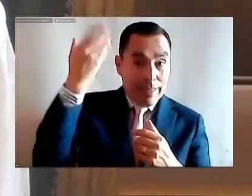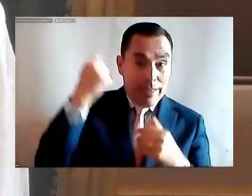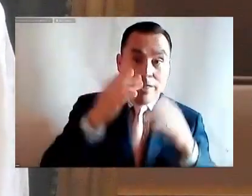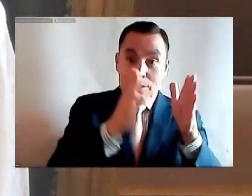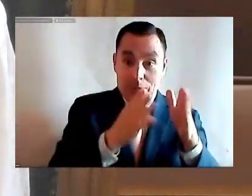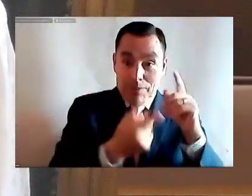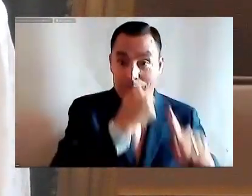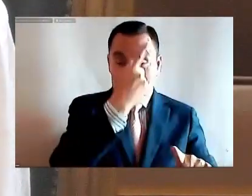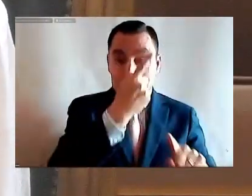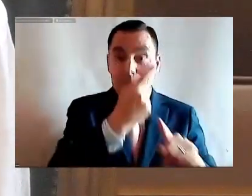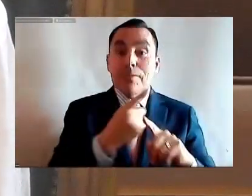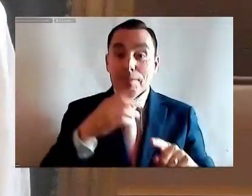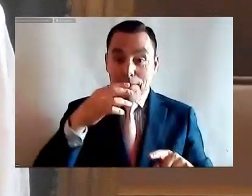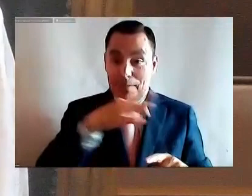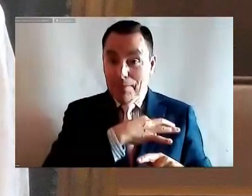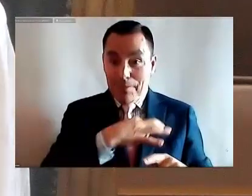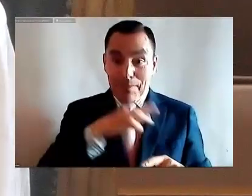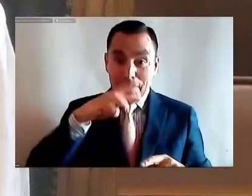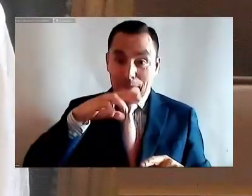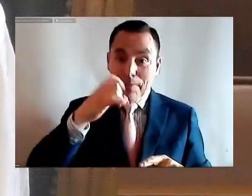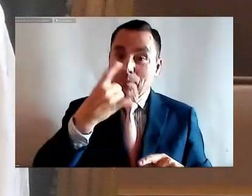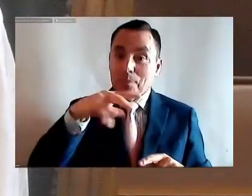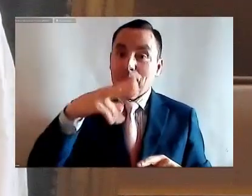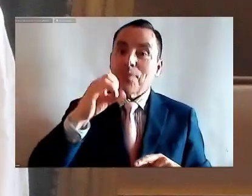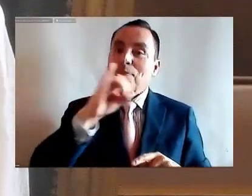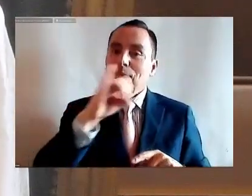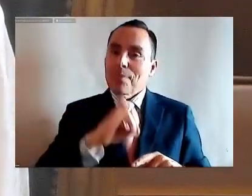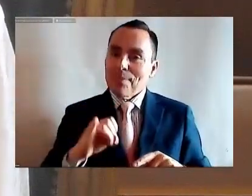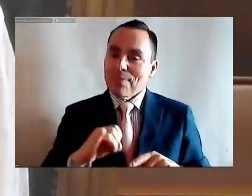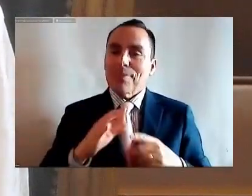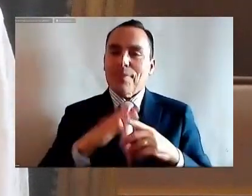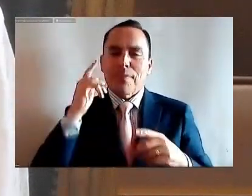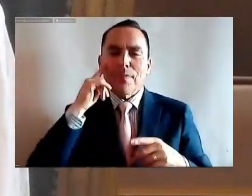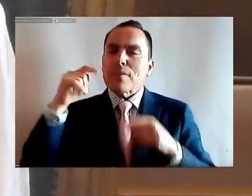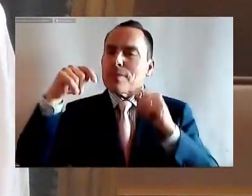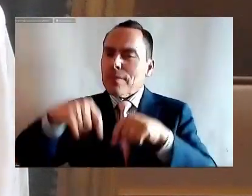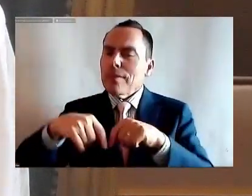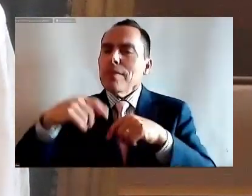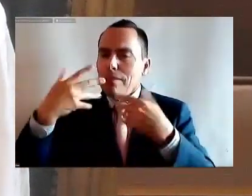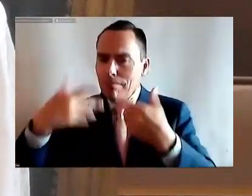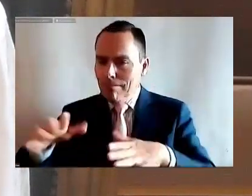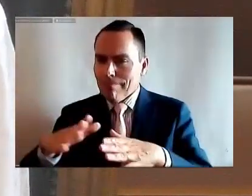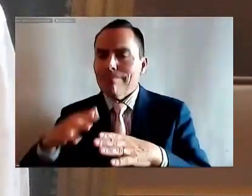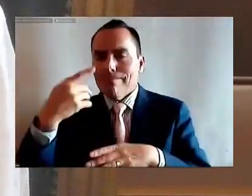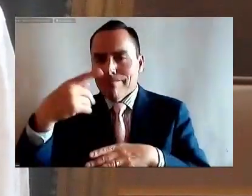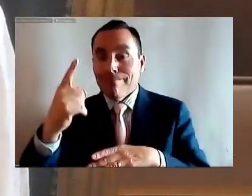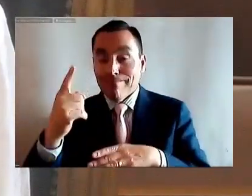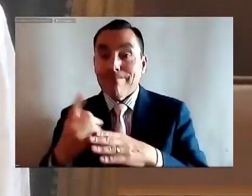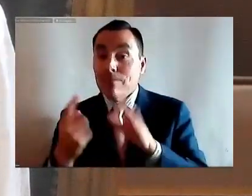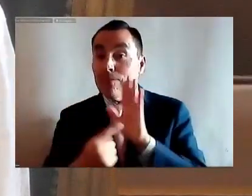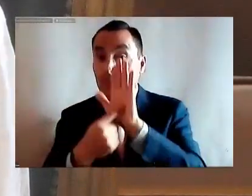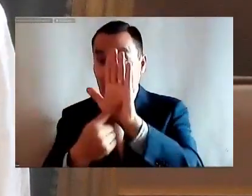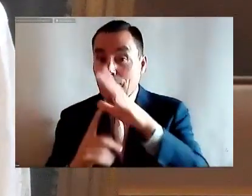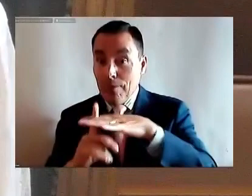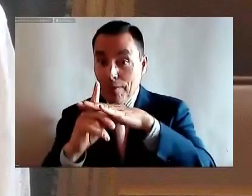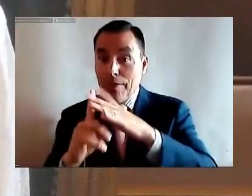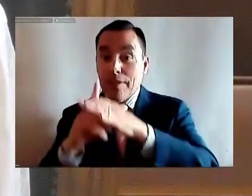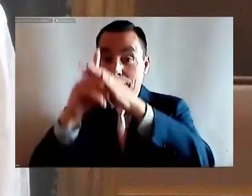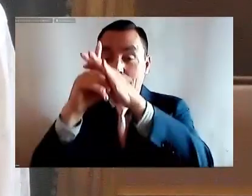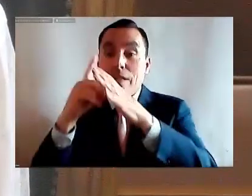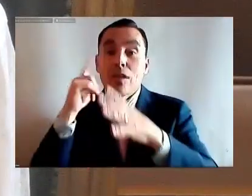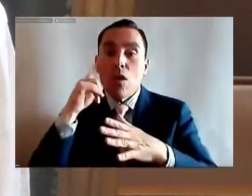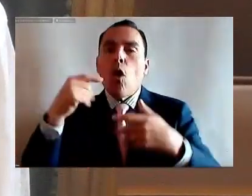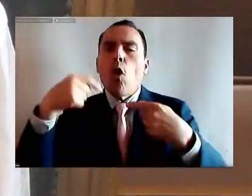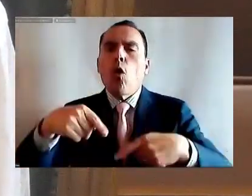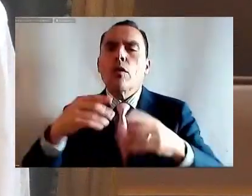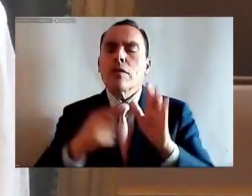ministra Muñoz, corresponde que destaque lo que ha manifestado la Comisión Económica para América